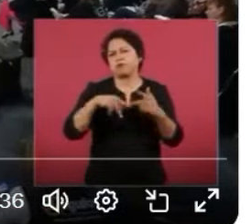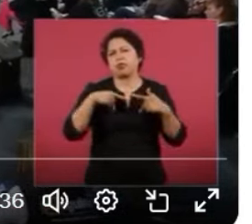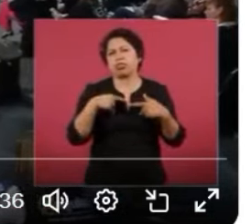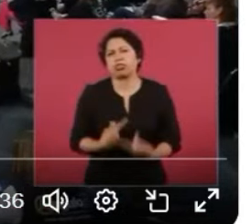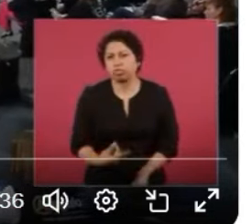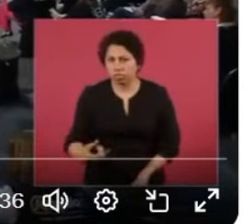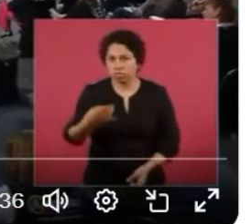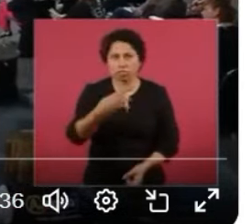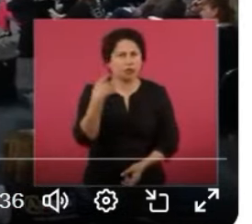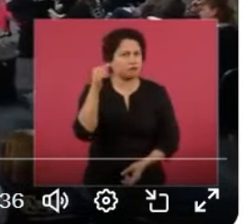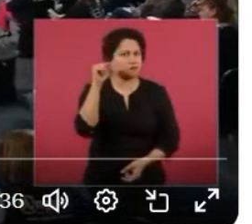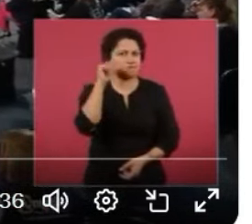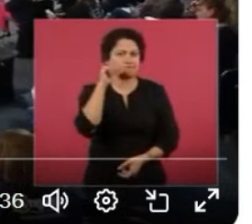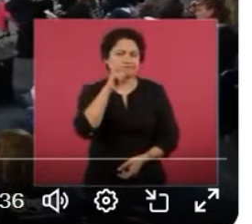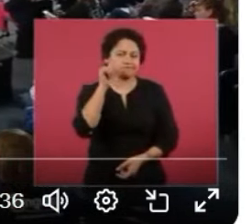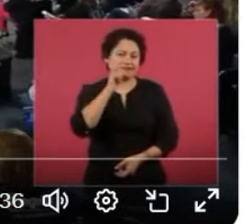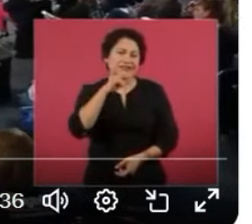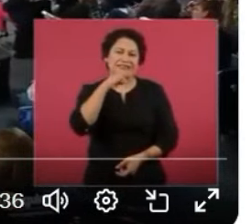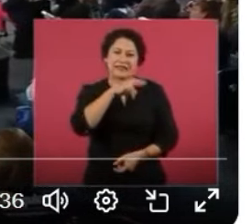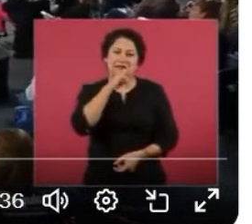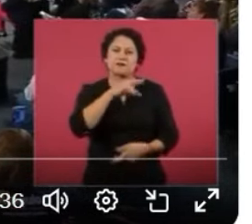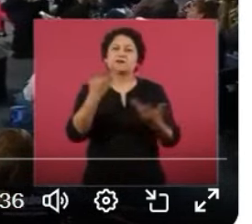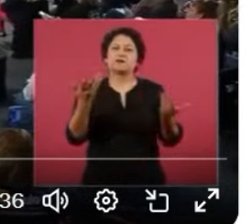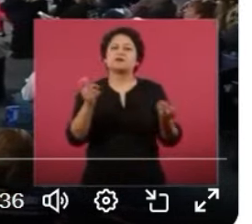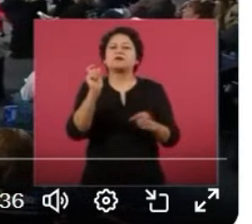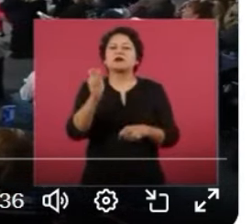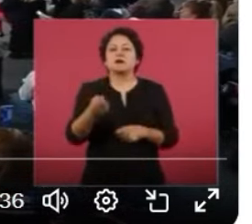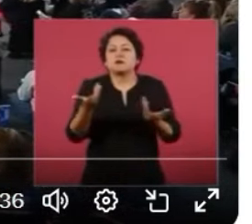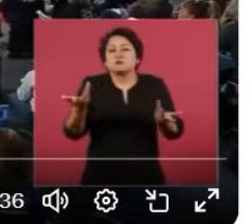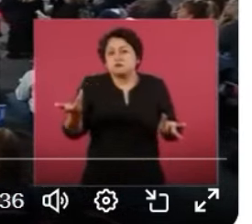dirigentes que quieren transformar